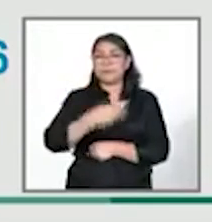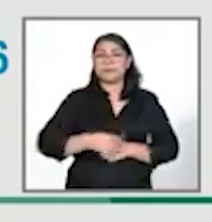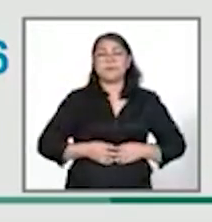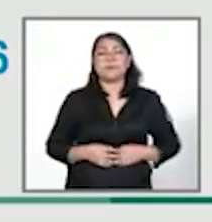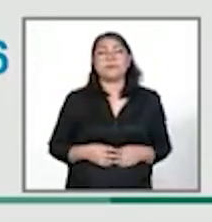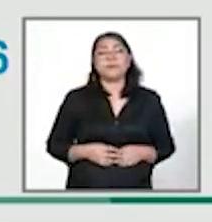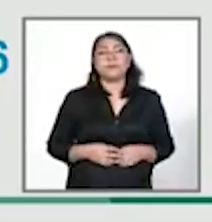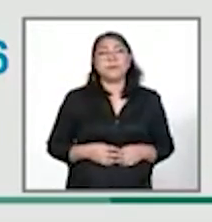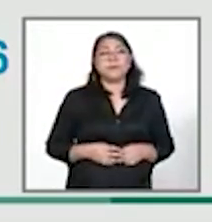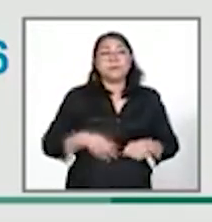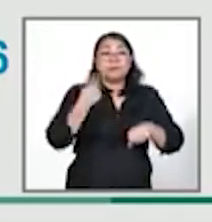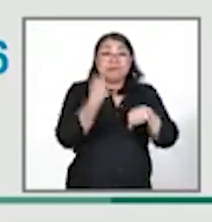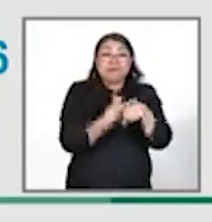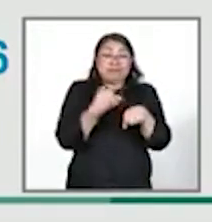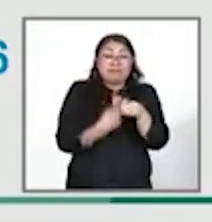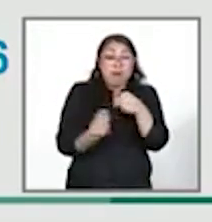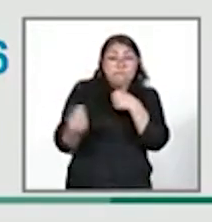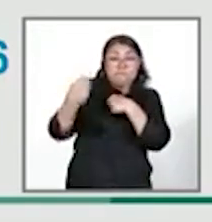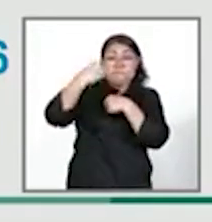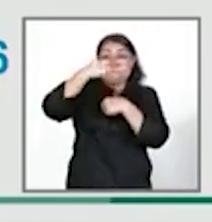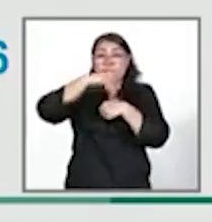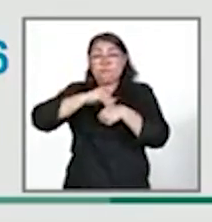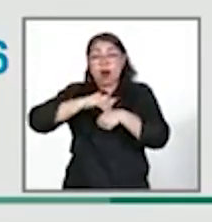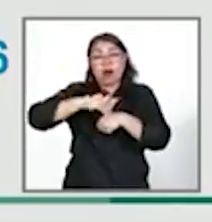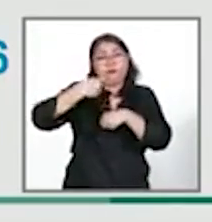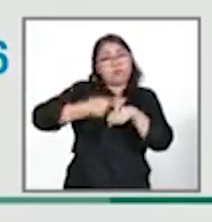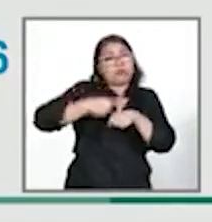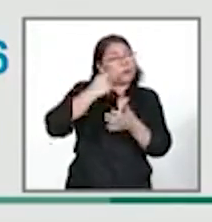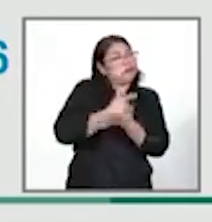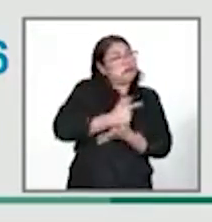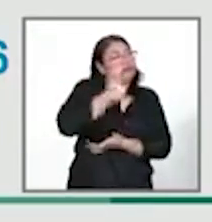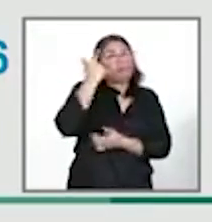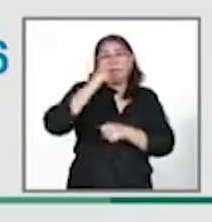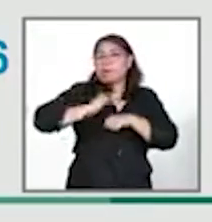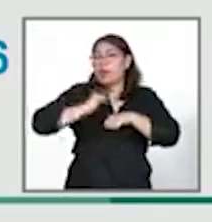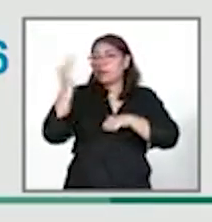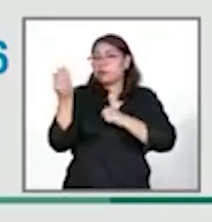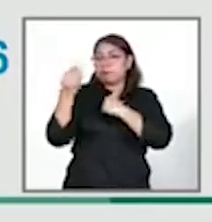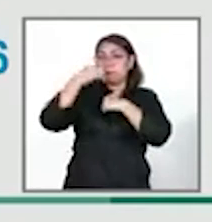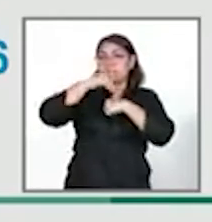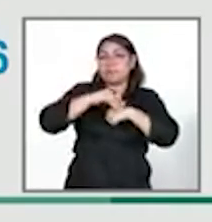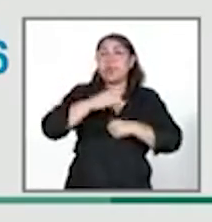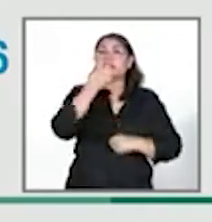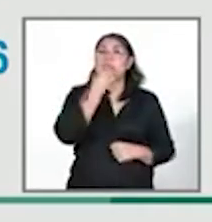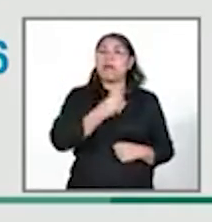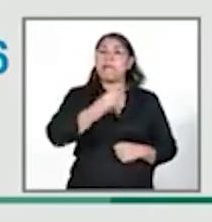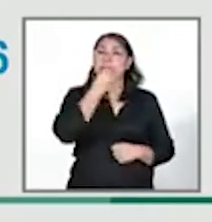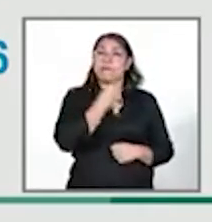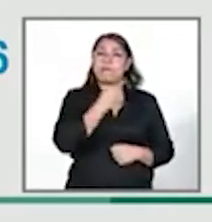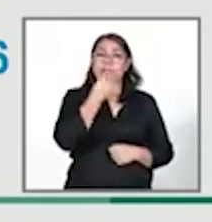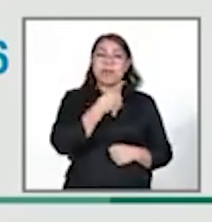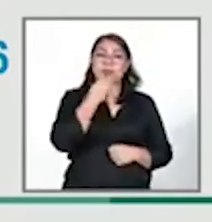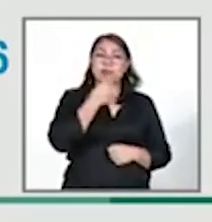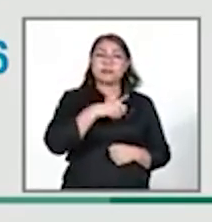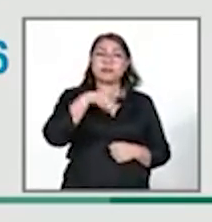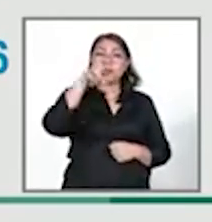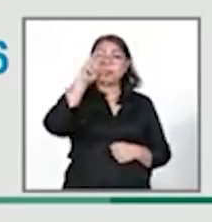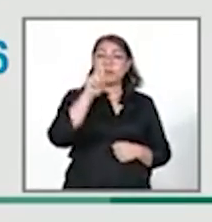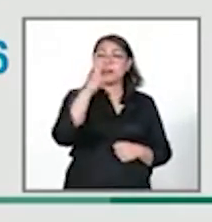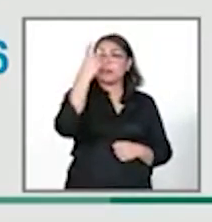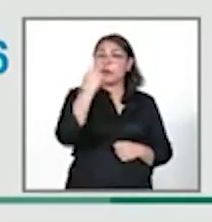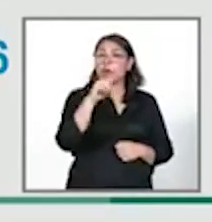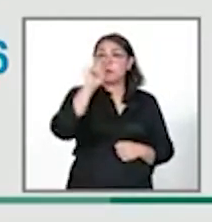En cuanto a las enfermedades que están asociadas a COVID-19, por diabetes tenemos un registro